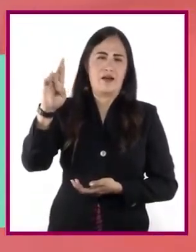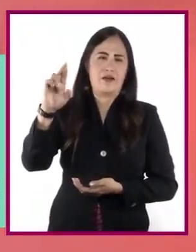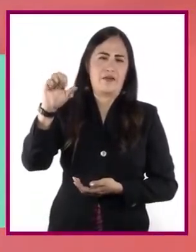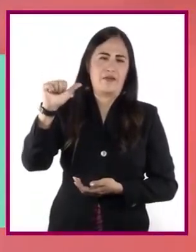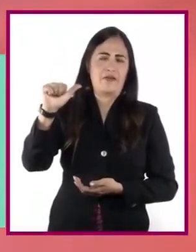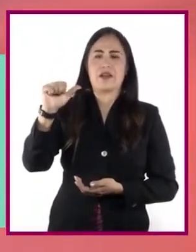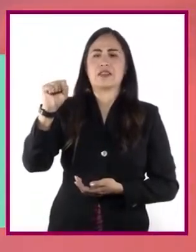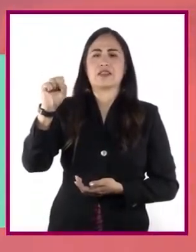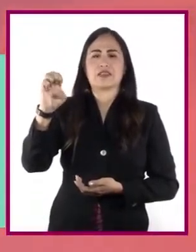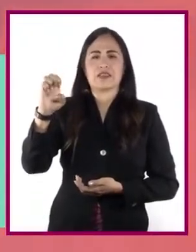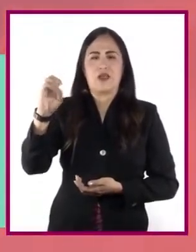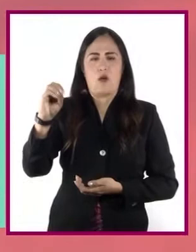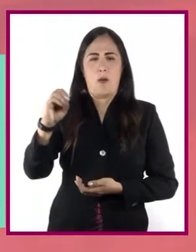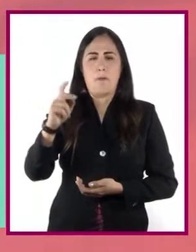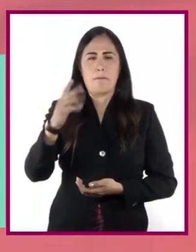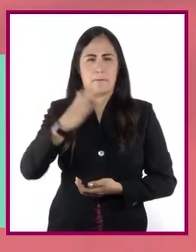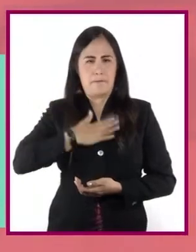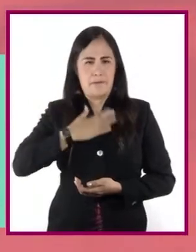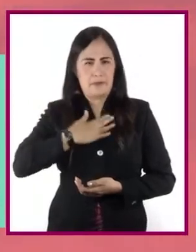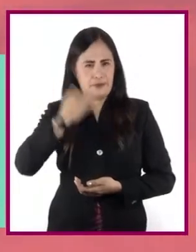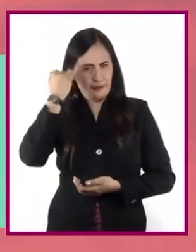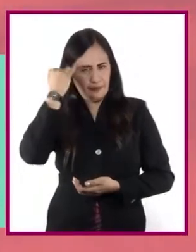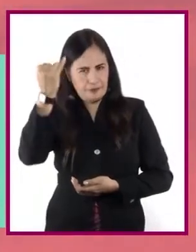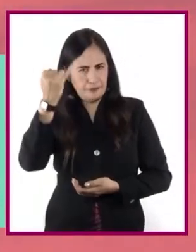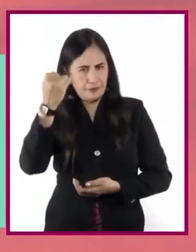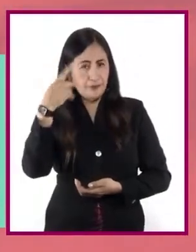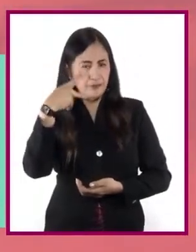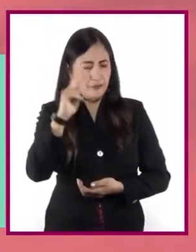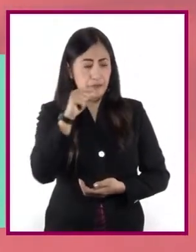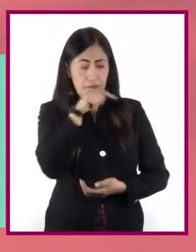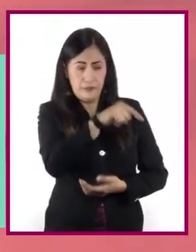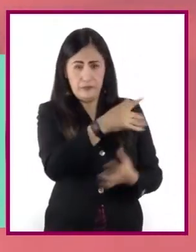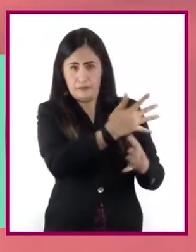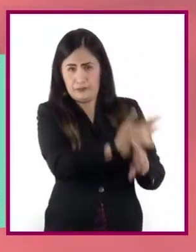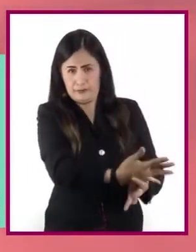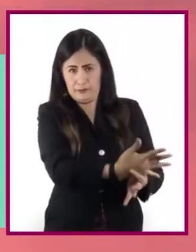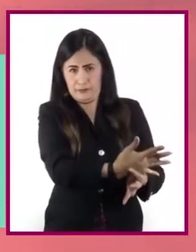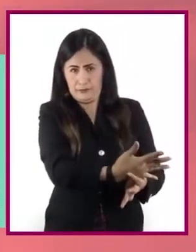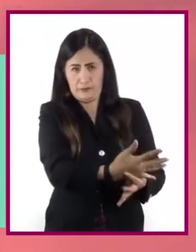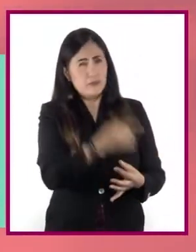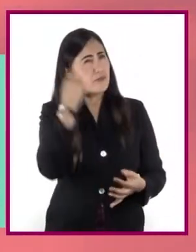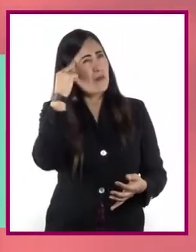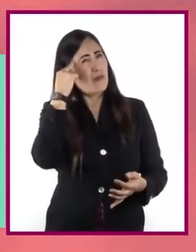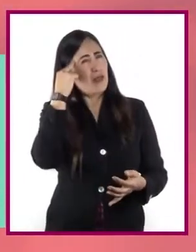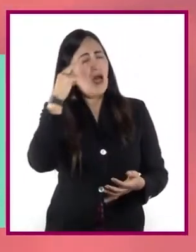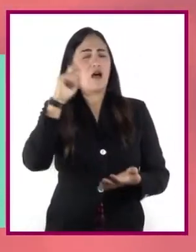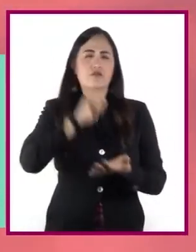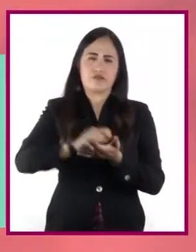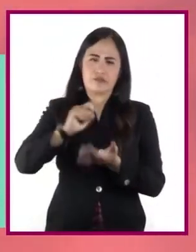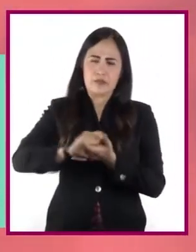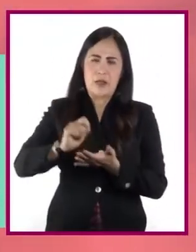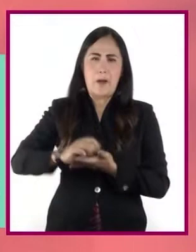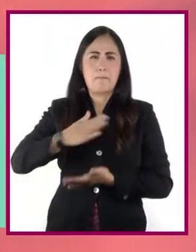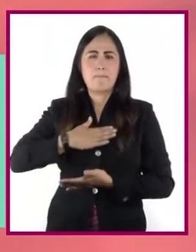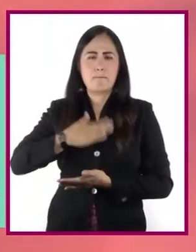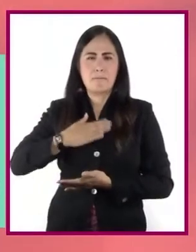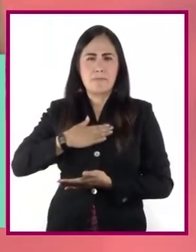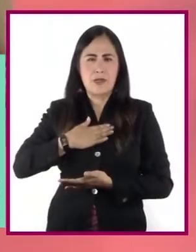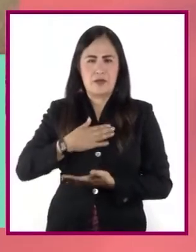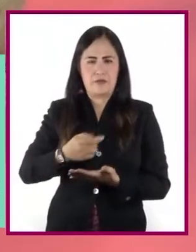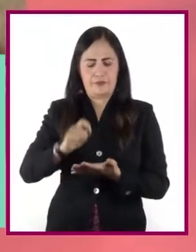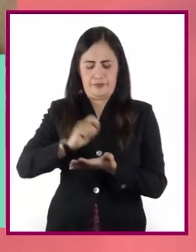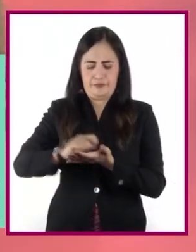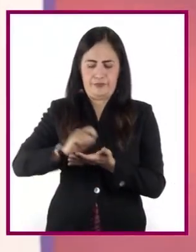con nuestras propias palabras algo que haya dicho nuestra o nuestro entrevistado sin